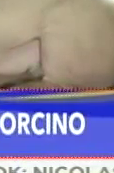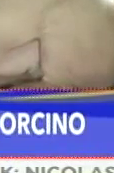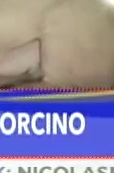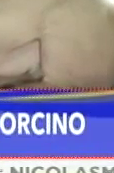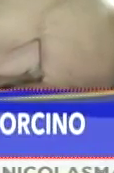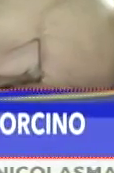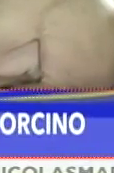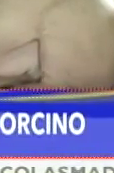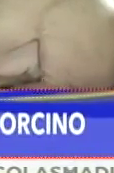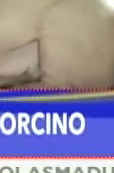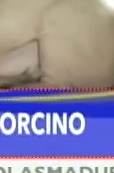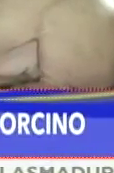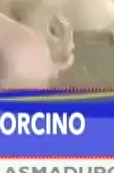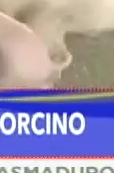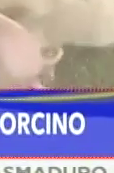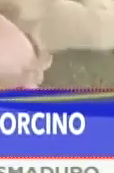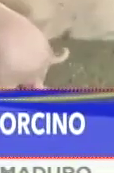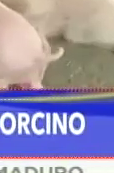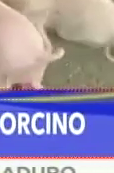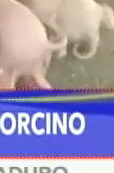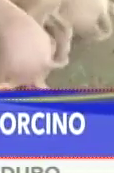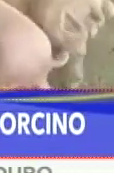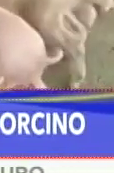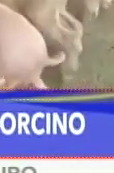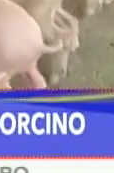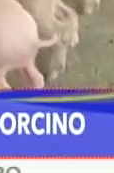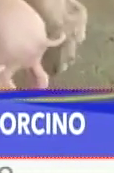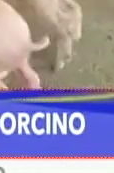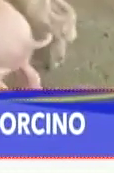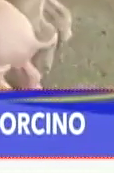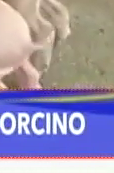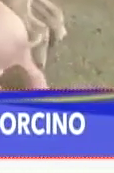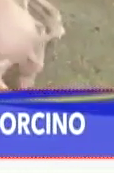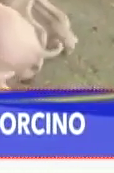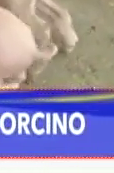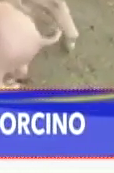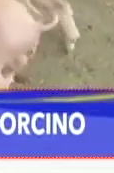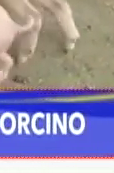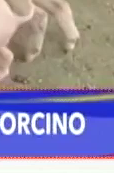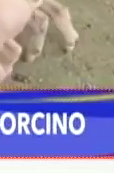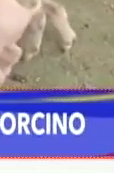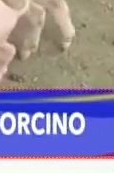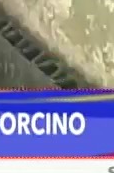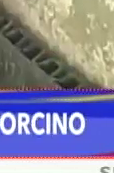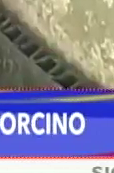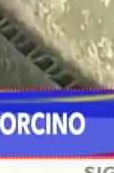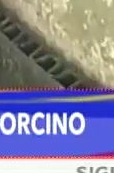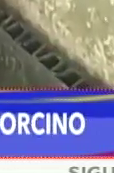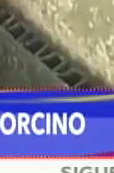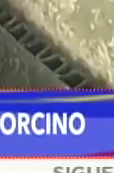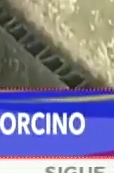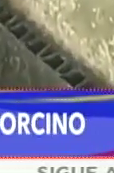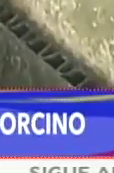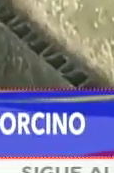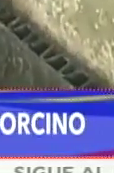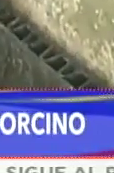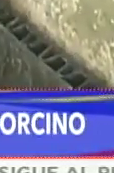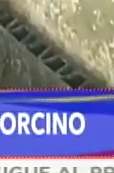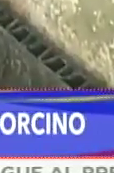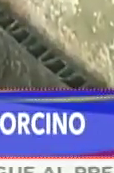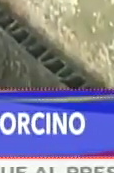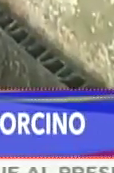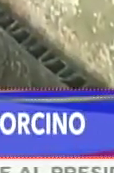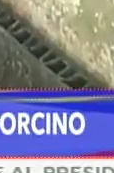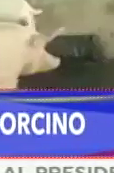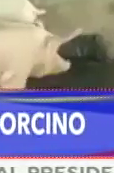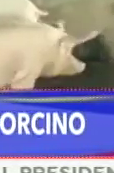madres listas, reproductoras, tenemos más de 160 también animales, de 160 animales en